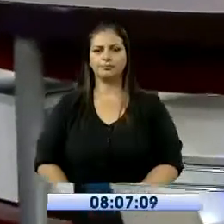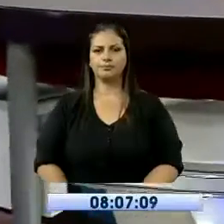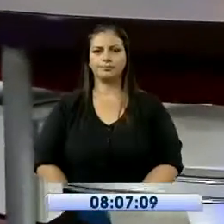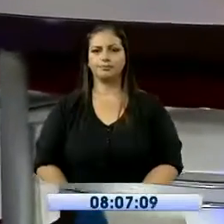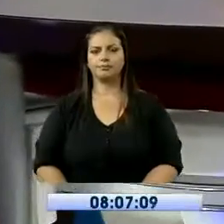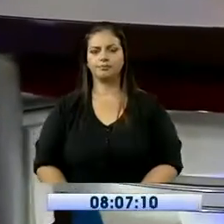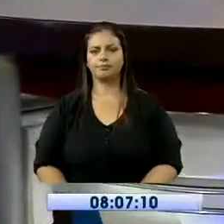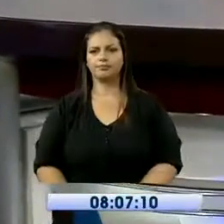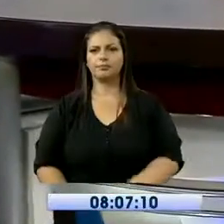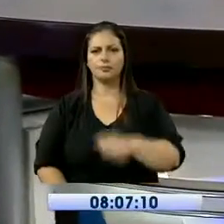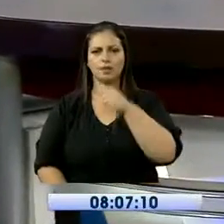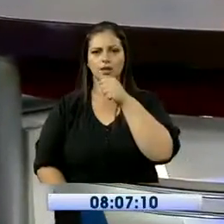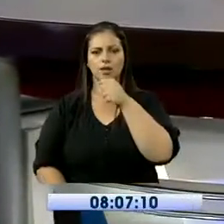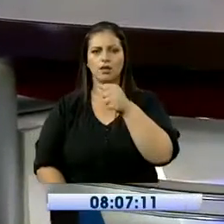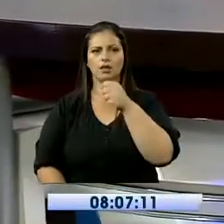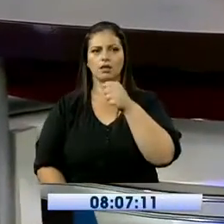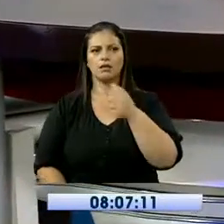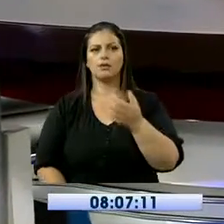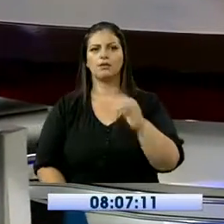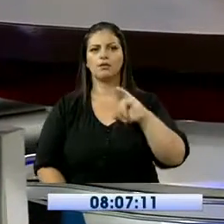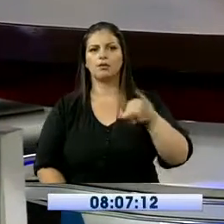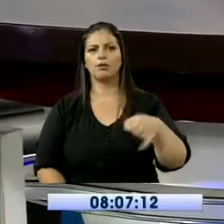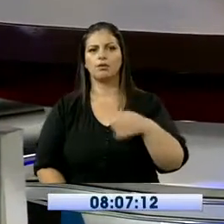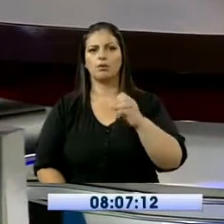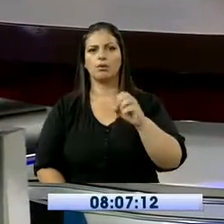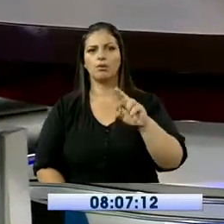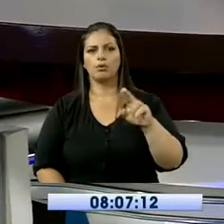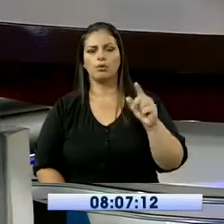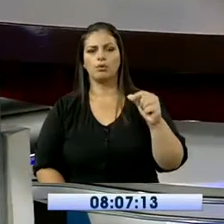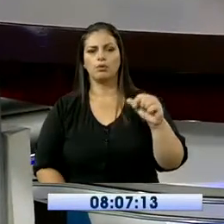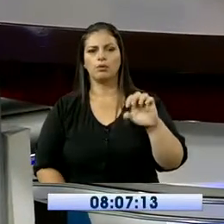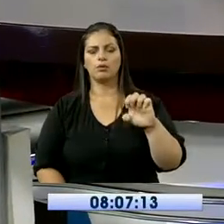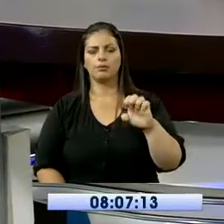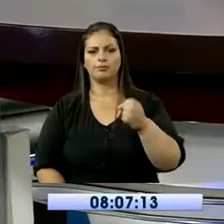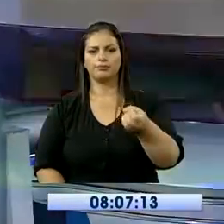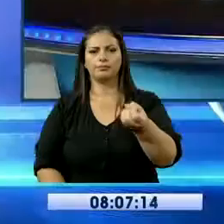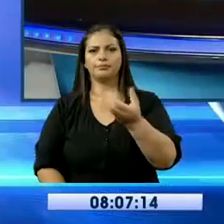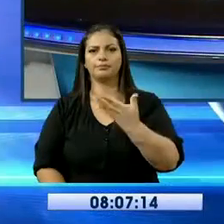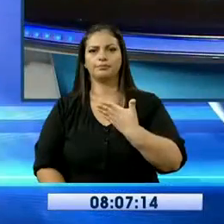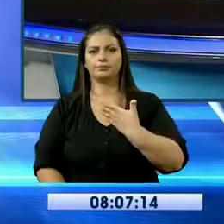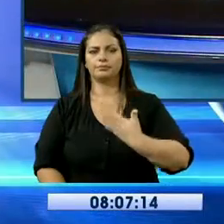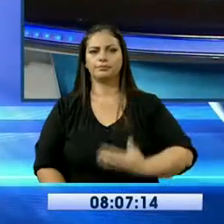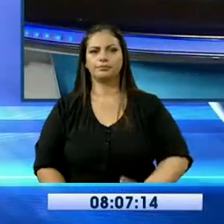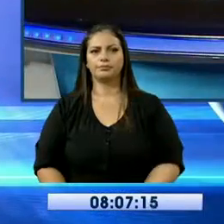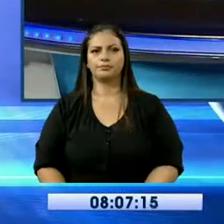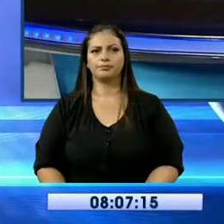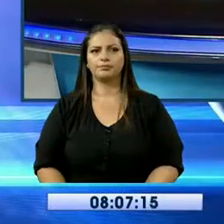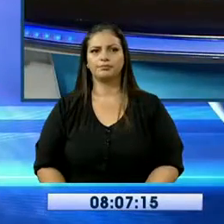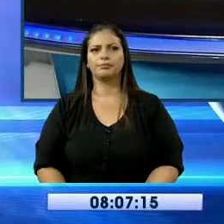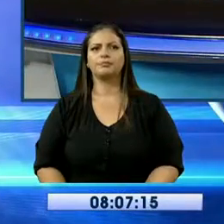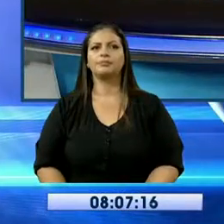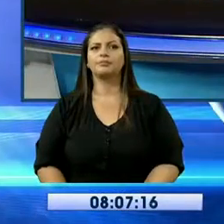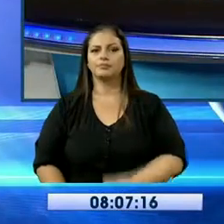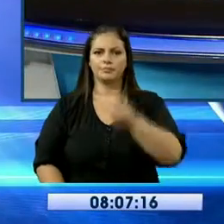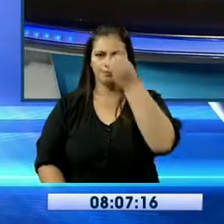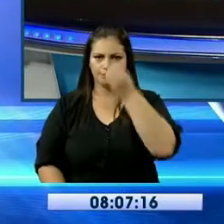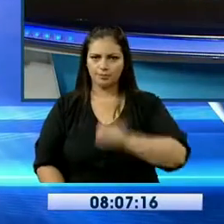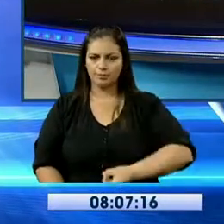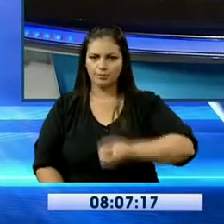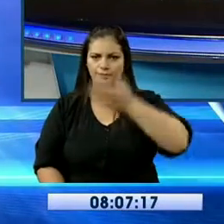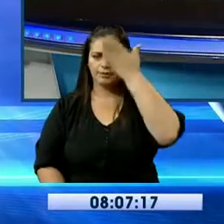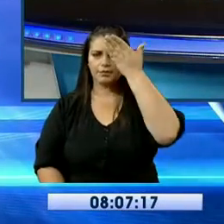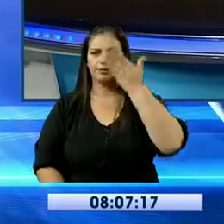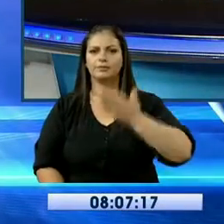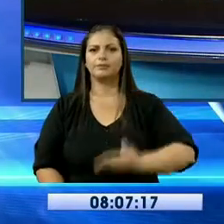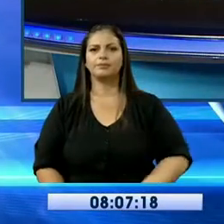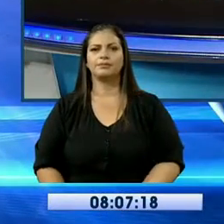Justo salimos a exteriores. ¿Con él? ¿Con Jorge Salazar? Listo para la información. Jorge. Hola. Nuevamente contigo, Jorge. Buenos ¿Dónde días. ¿Dónde te encuentras? Buen día.